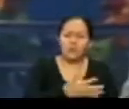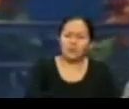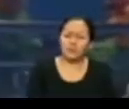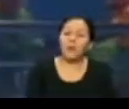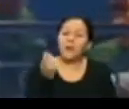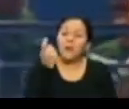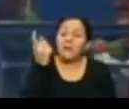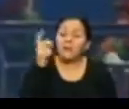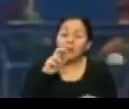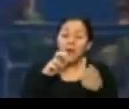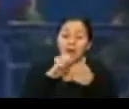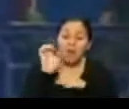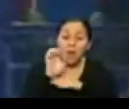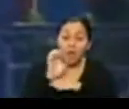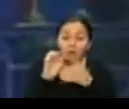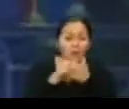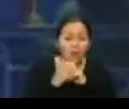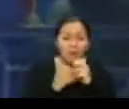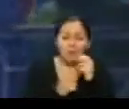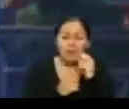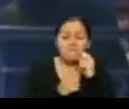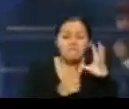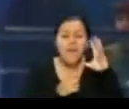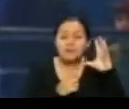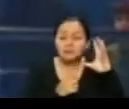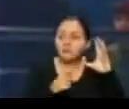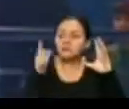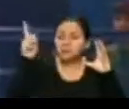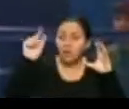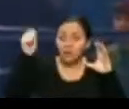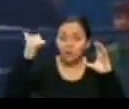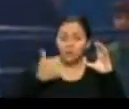lo que Ecuador ha sufrido con moneda nacional.